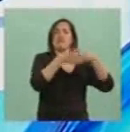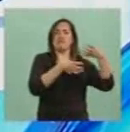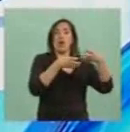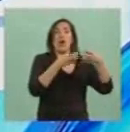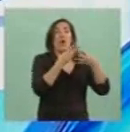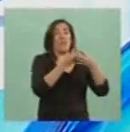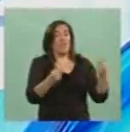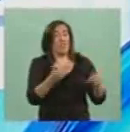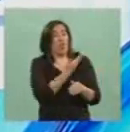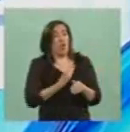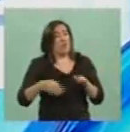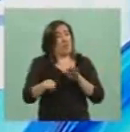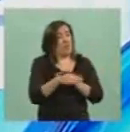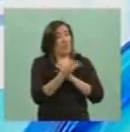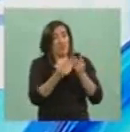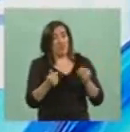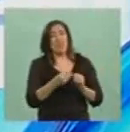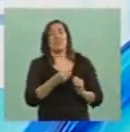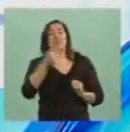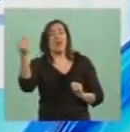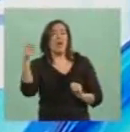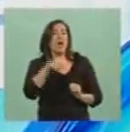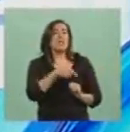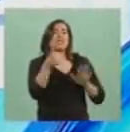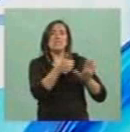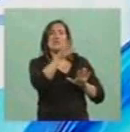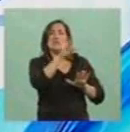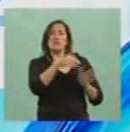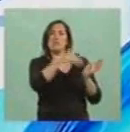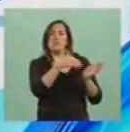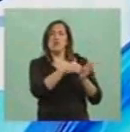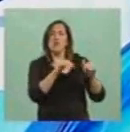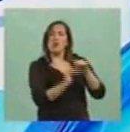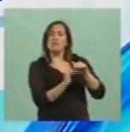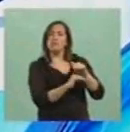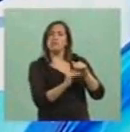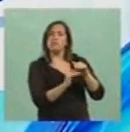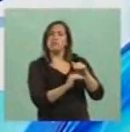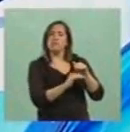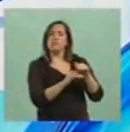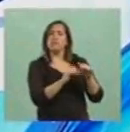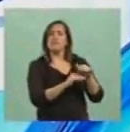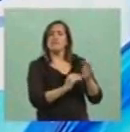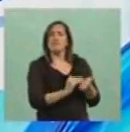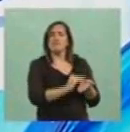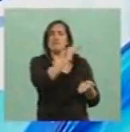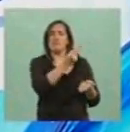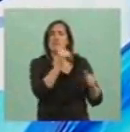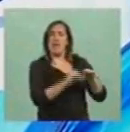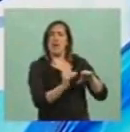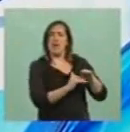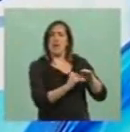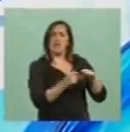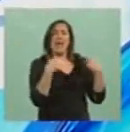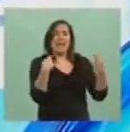fue, la dejó con 650 millones de dólares de reserva contracíclica.